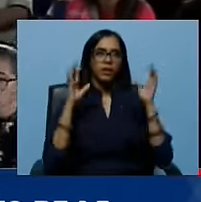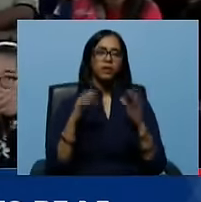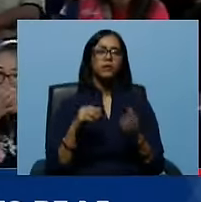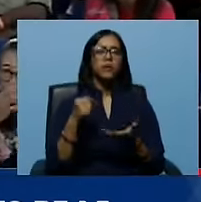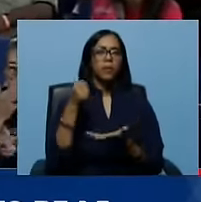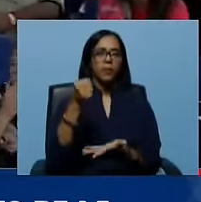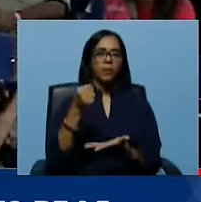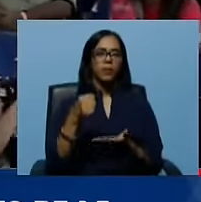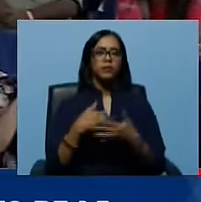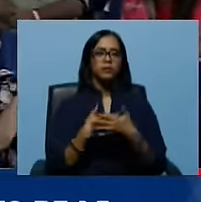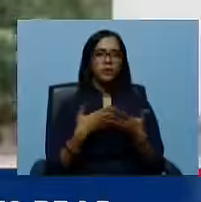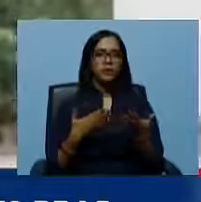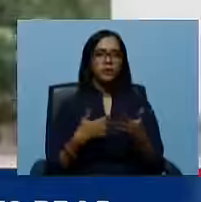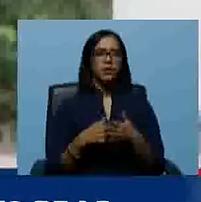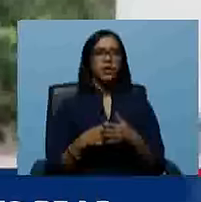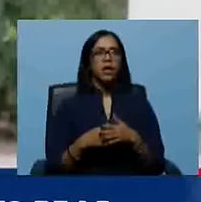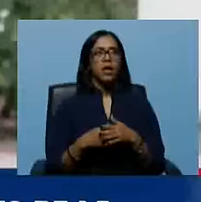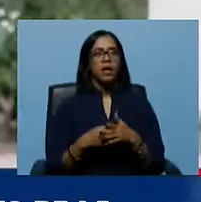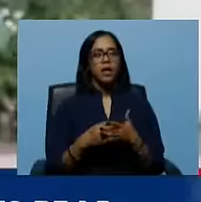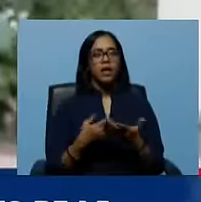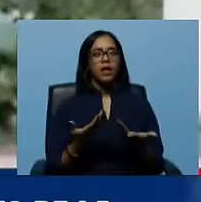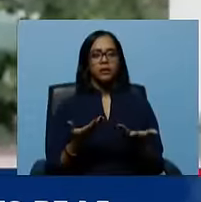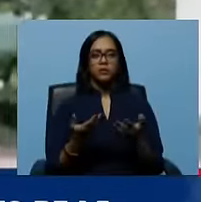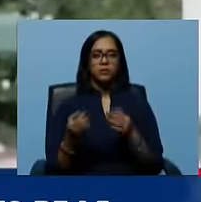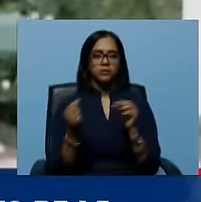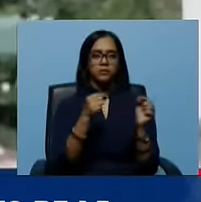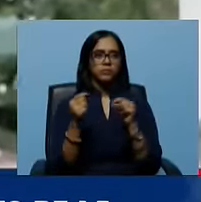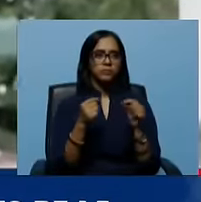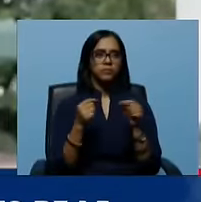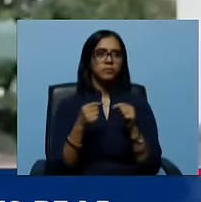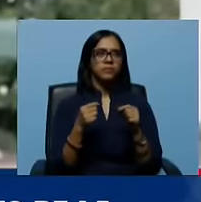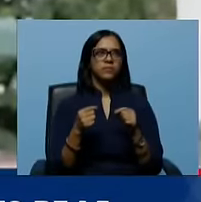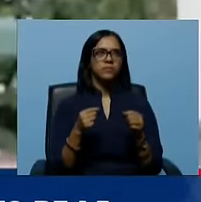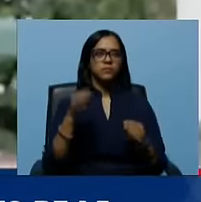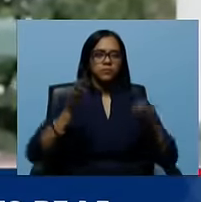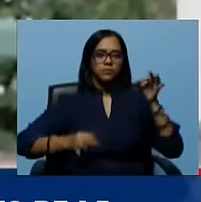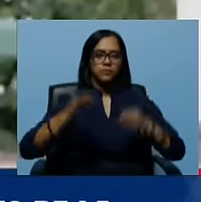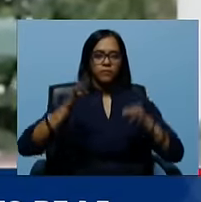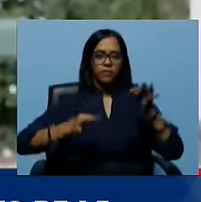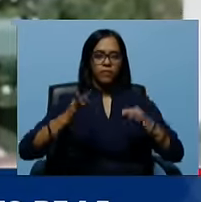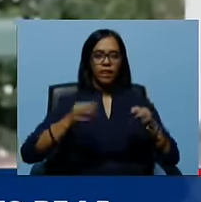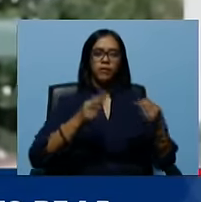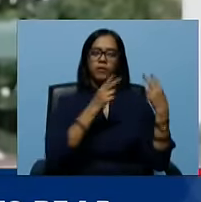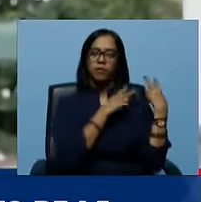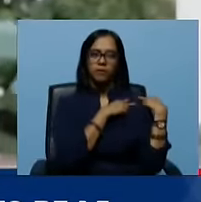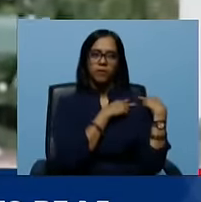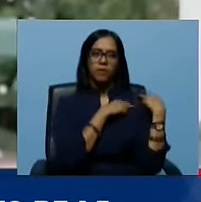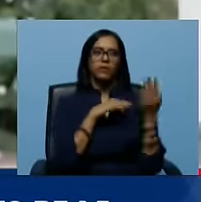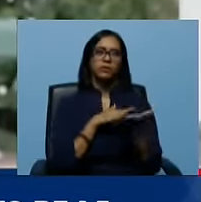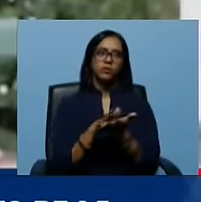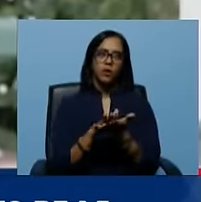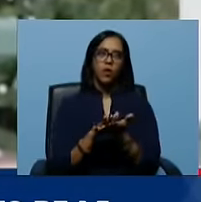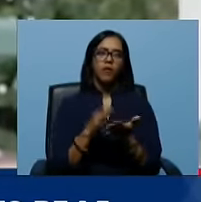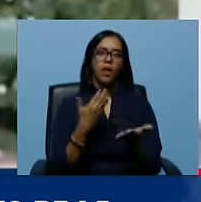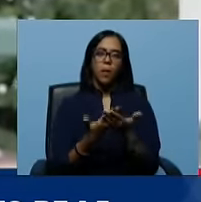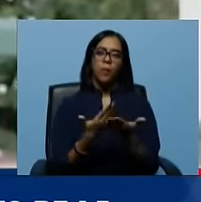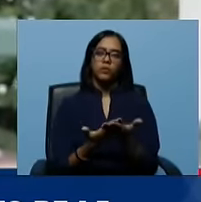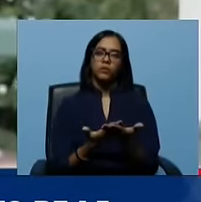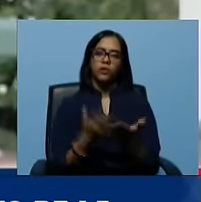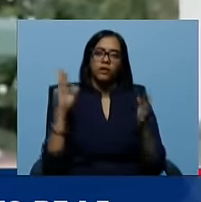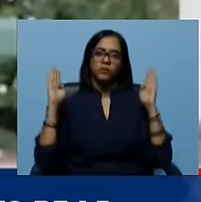que se otorgan con base en las deliberaciones de jurados calificados sobre la base de